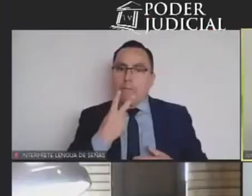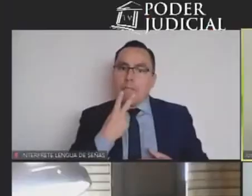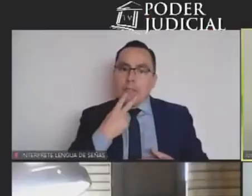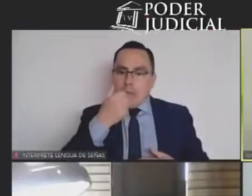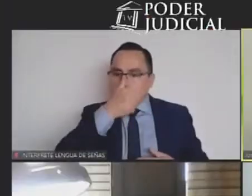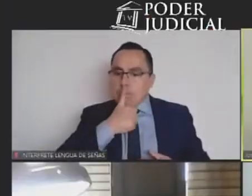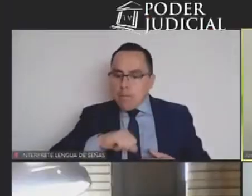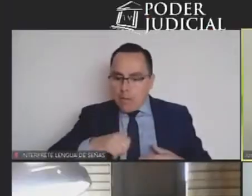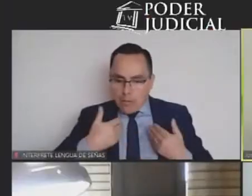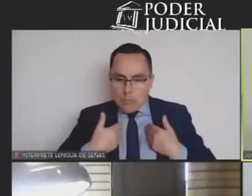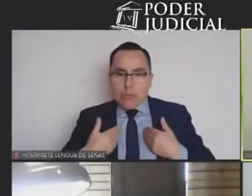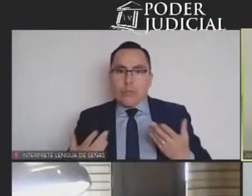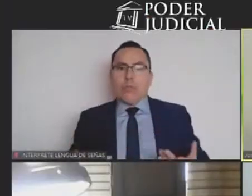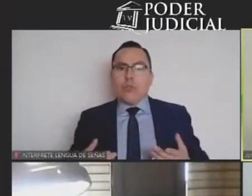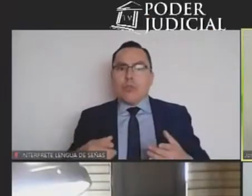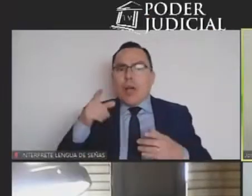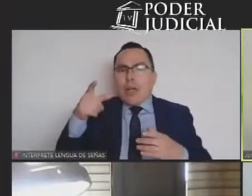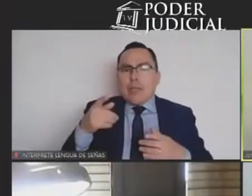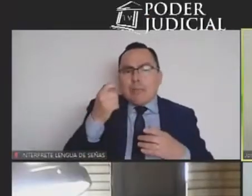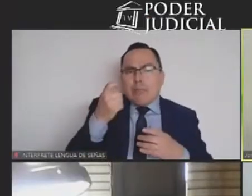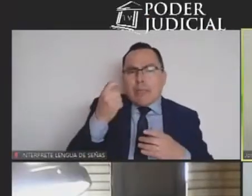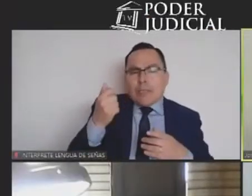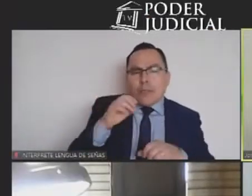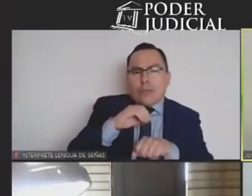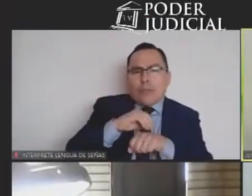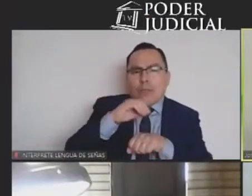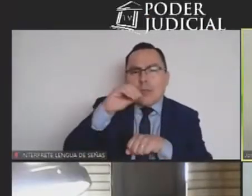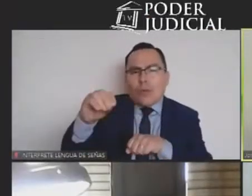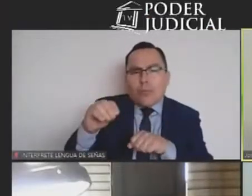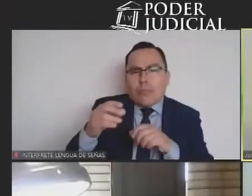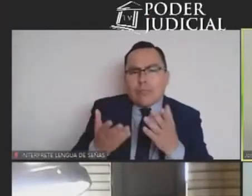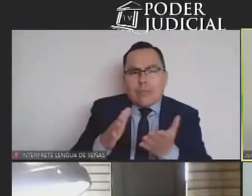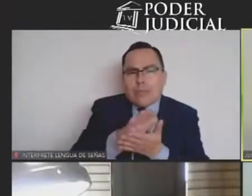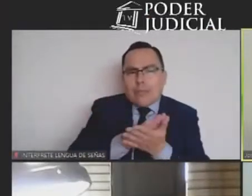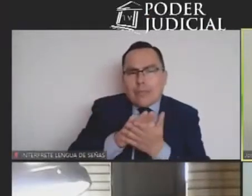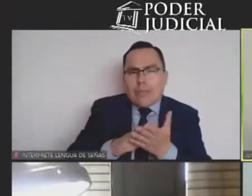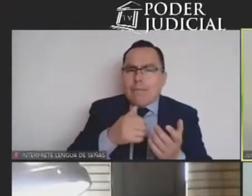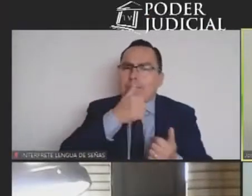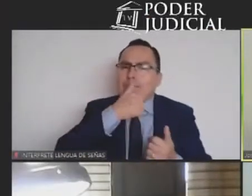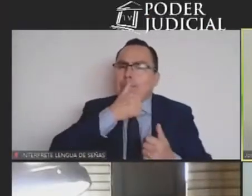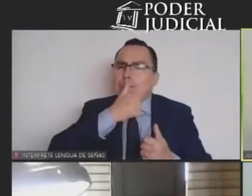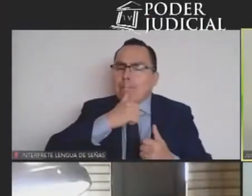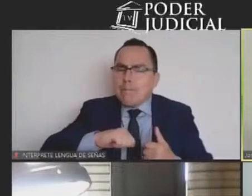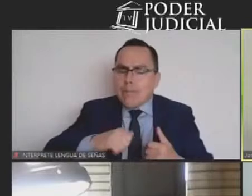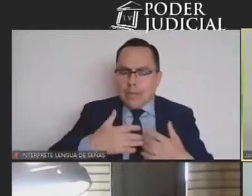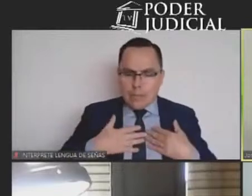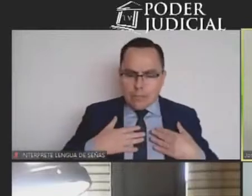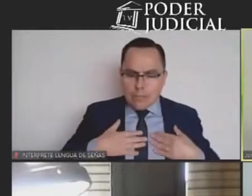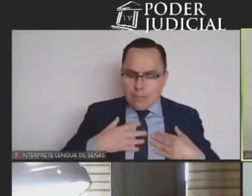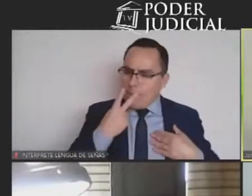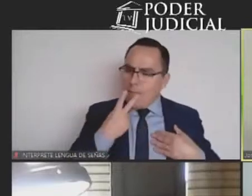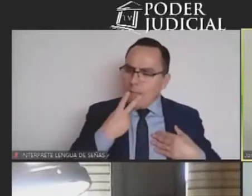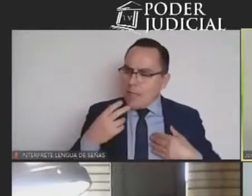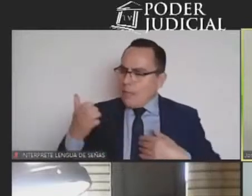ahí un vaso comunicante palmario entre la vida privada y el ámbito disciplinario?